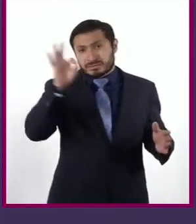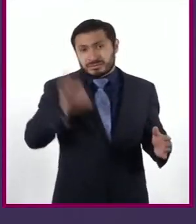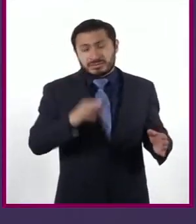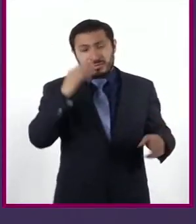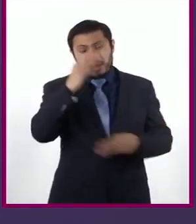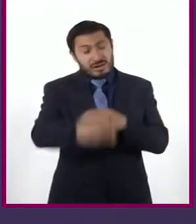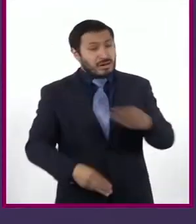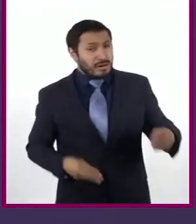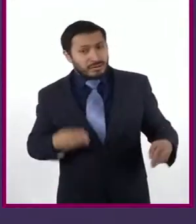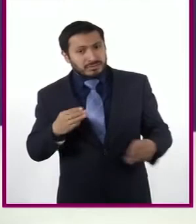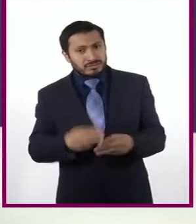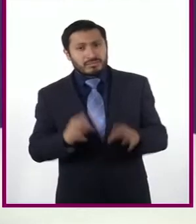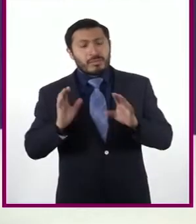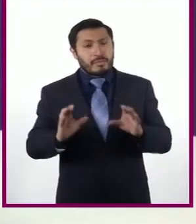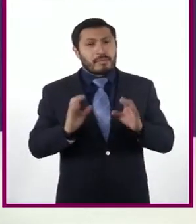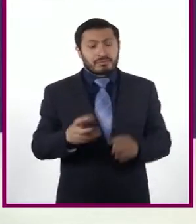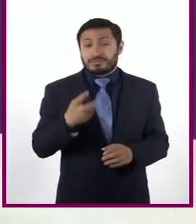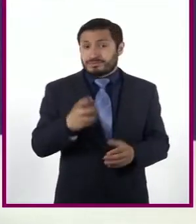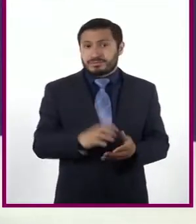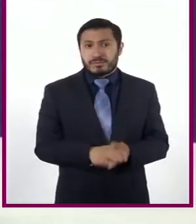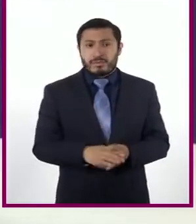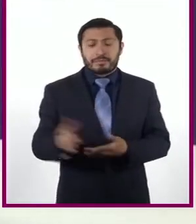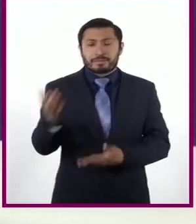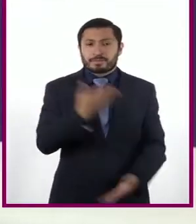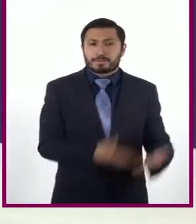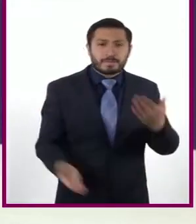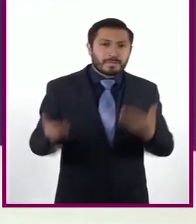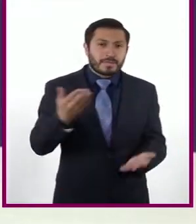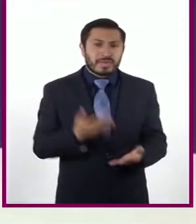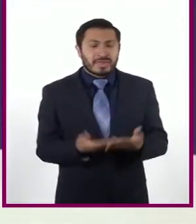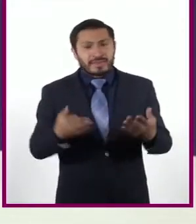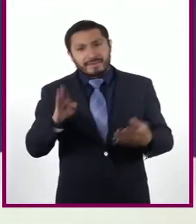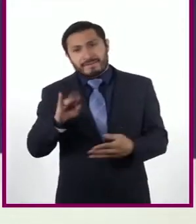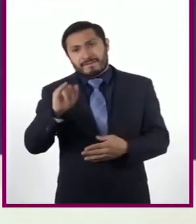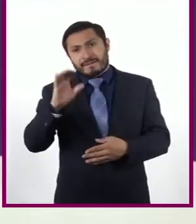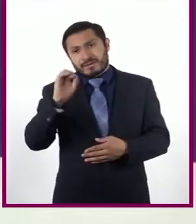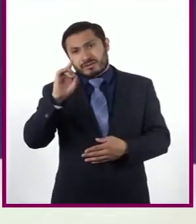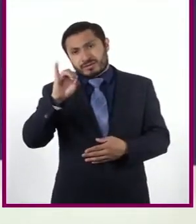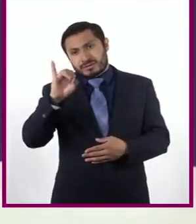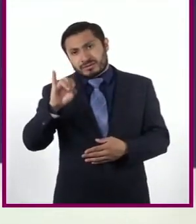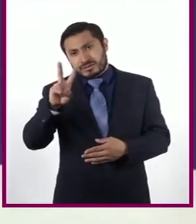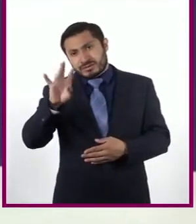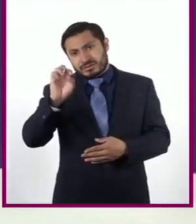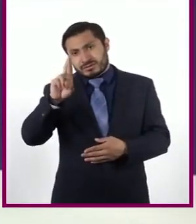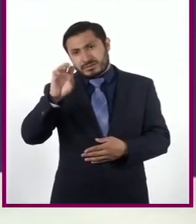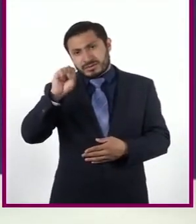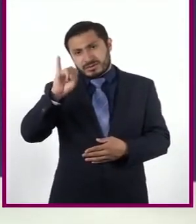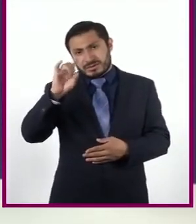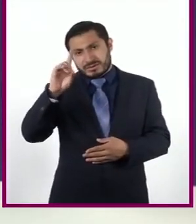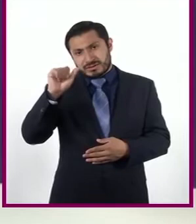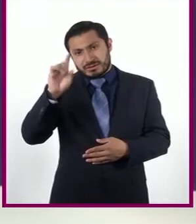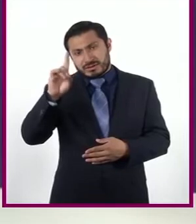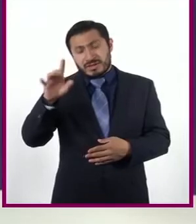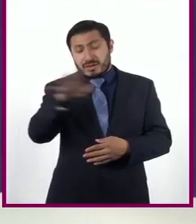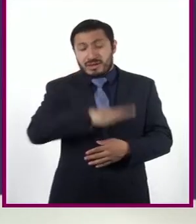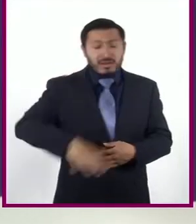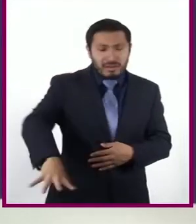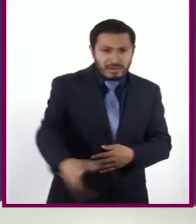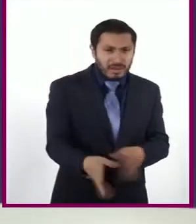bajo manejo humano. La convivencia con la biodiversidad regional ha hecho que esas comunidades